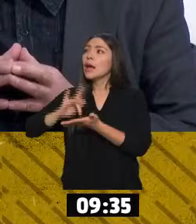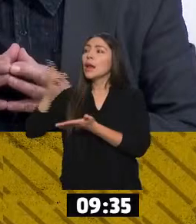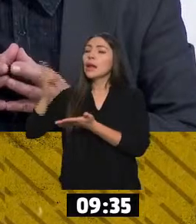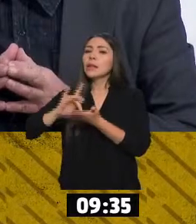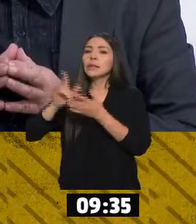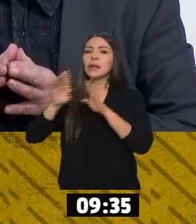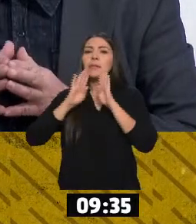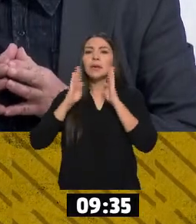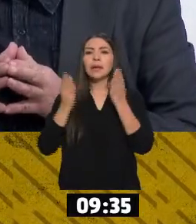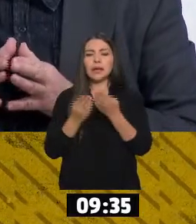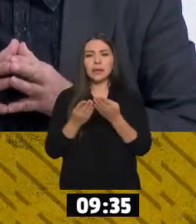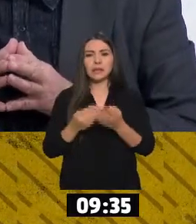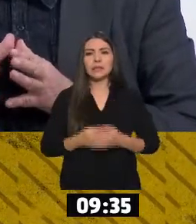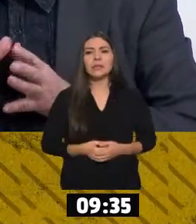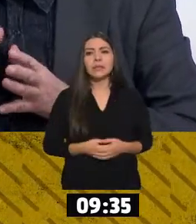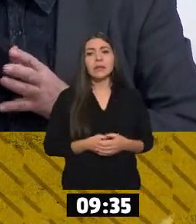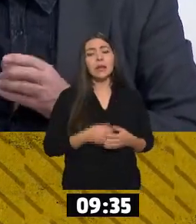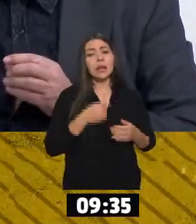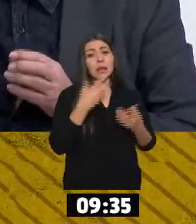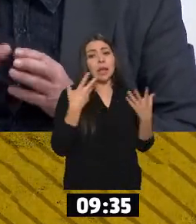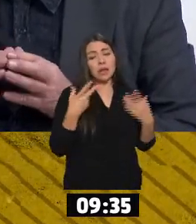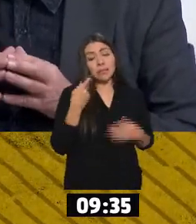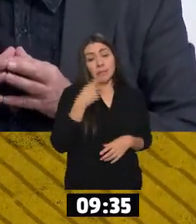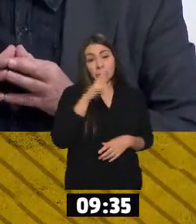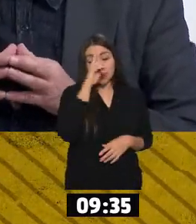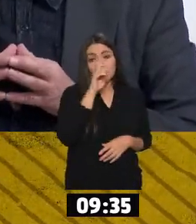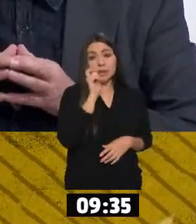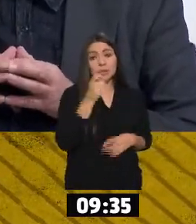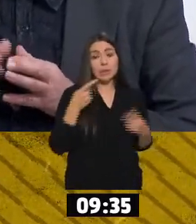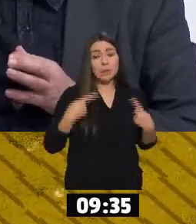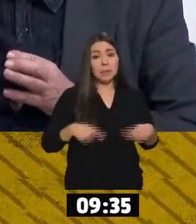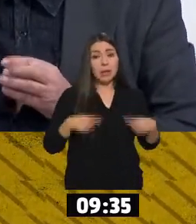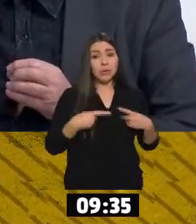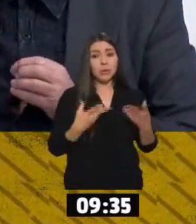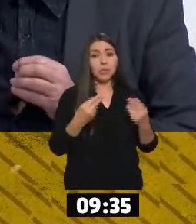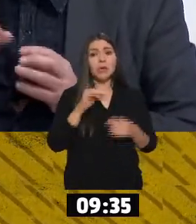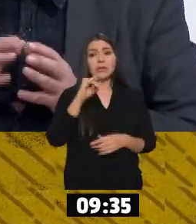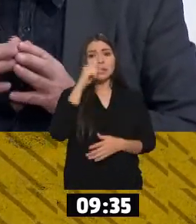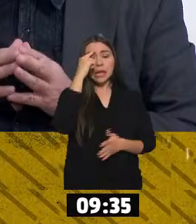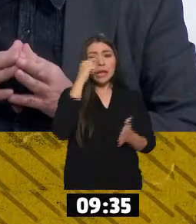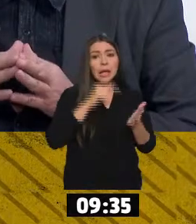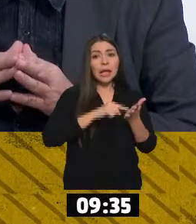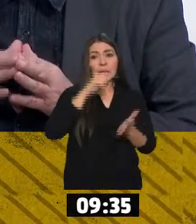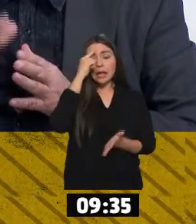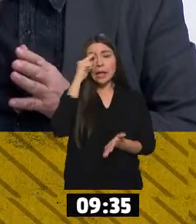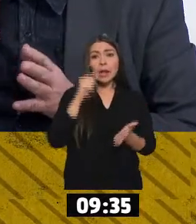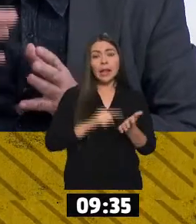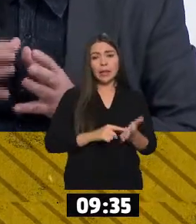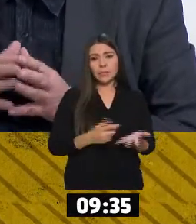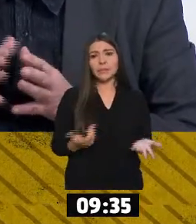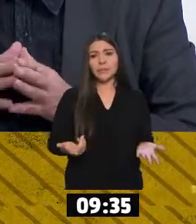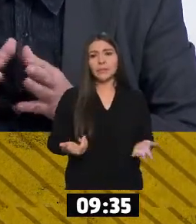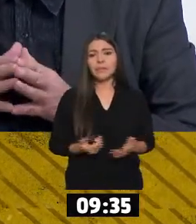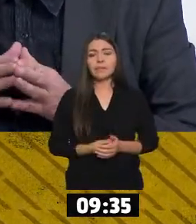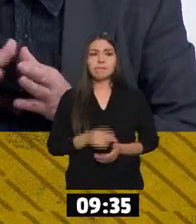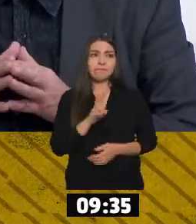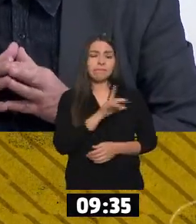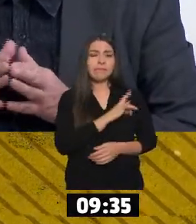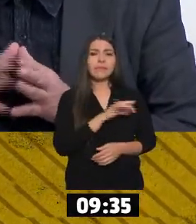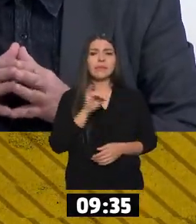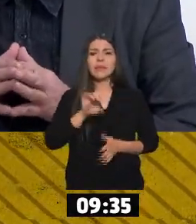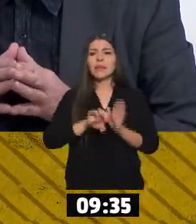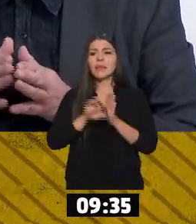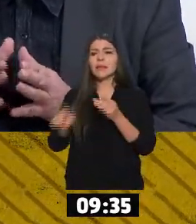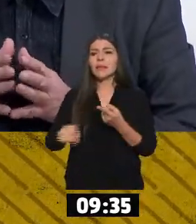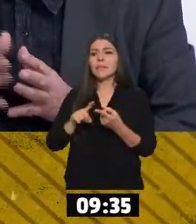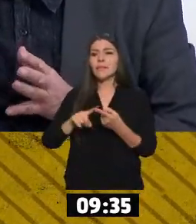que existe quien lo crea. No, existe. Esto, ahora, ¡qué miedo! Claro, ahora estos personajes, por una parte Jesús Zambrano y